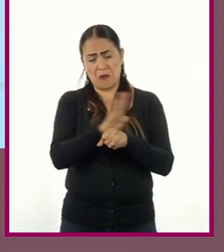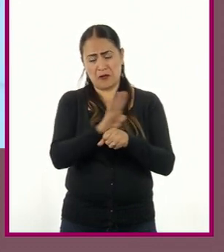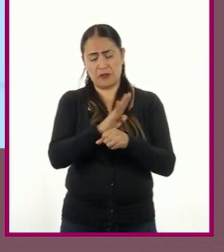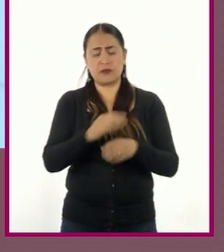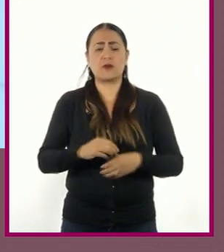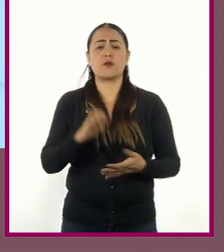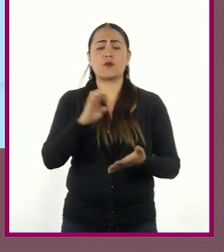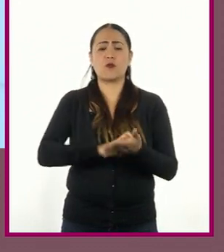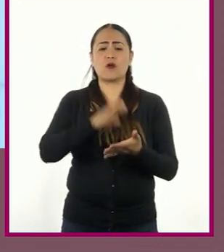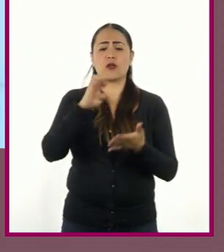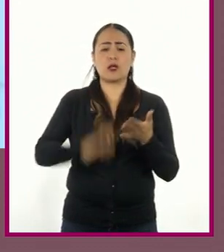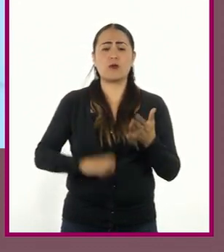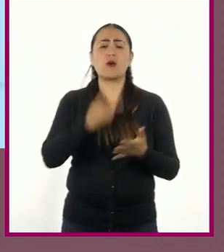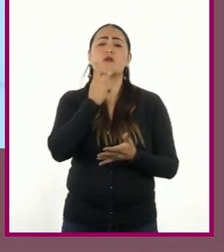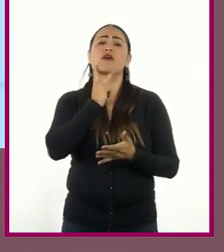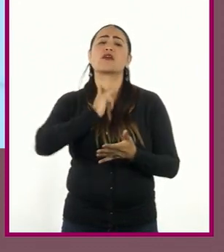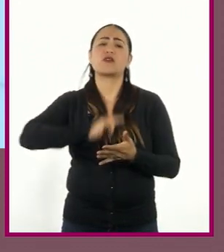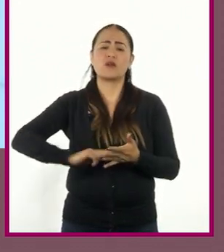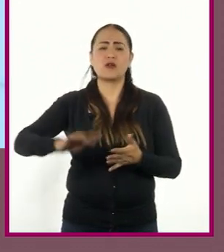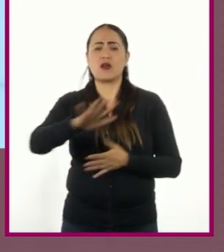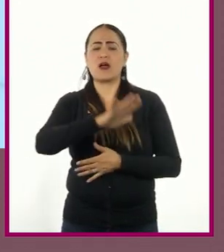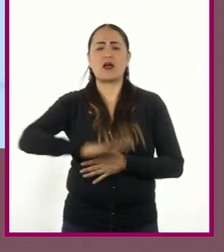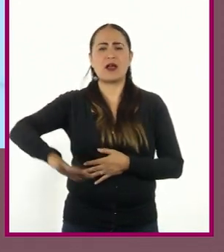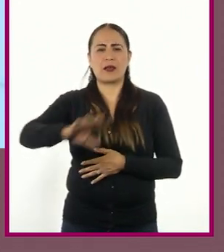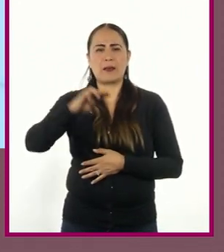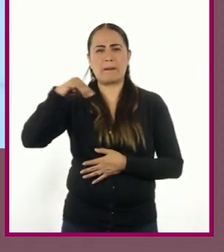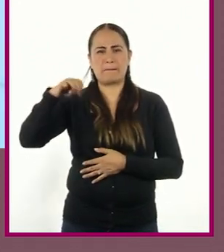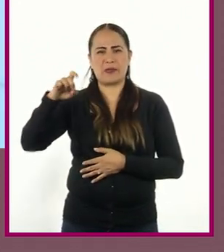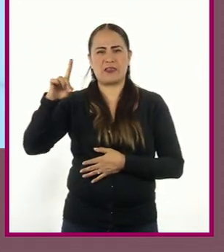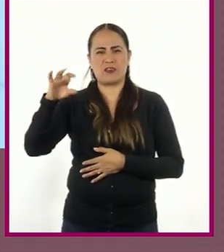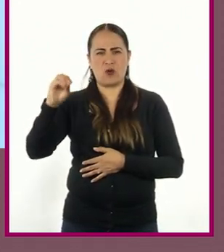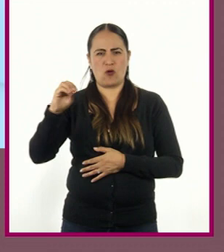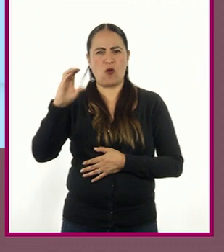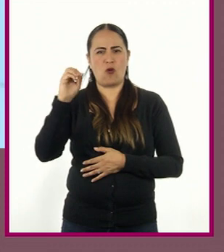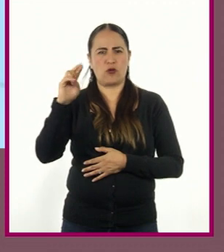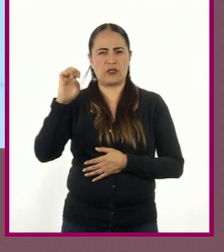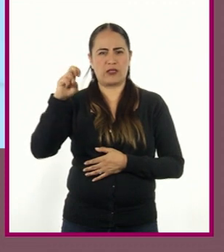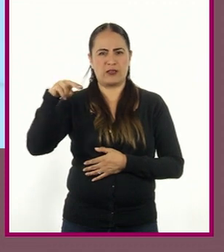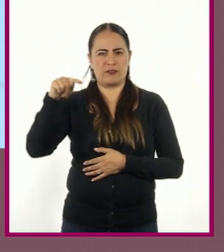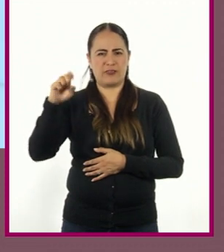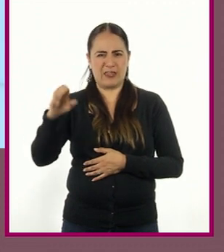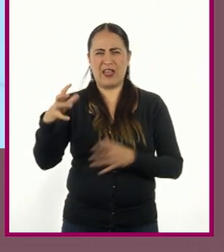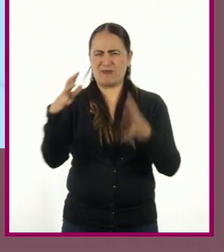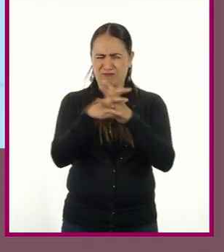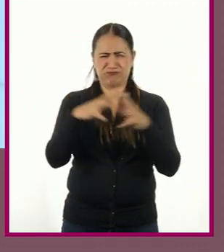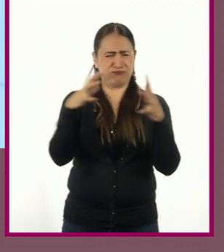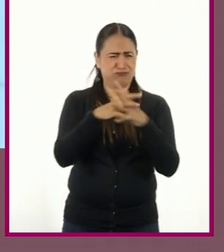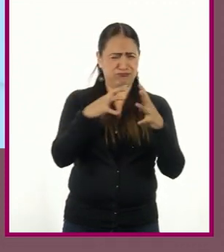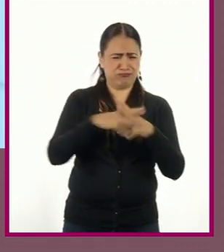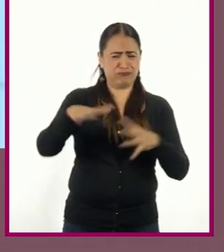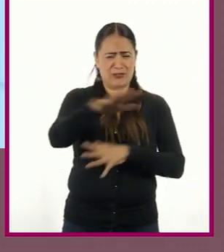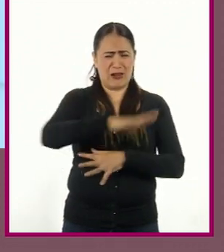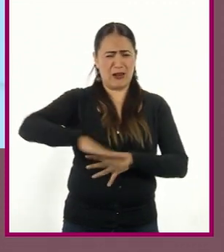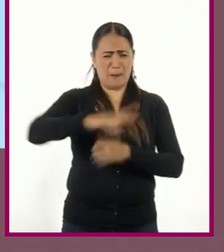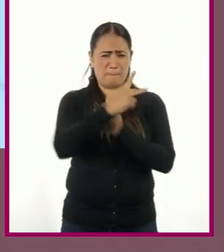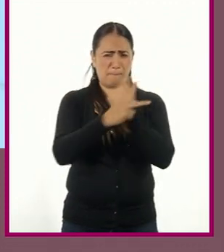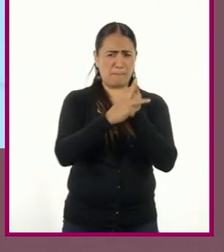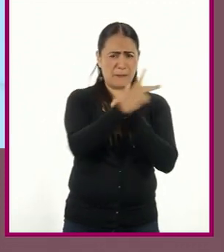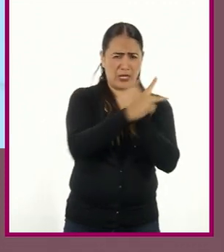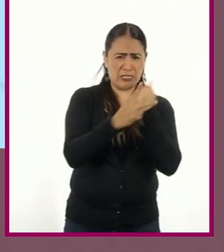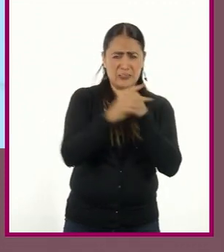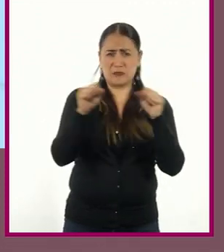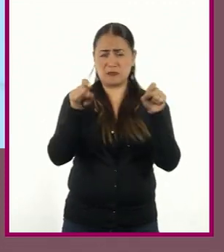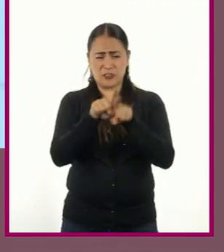Por ejemplo, el petróleo en la zona de Medio Oriente ha provocado un sinfín de guerras entre países del área e incluso de otros